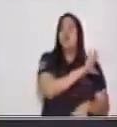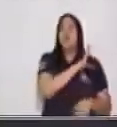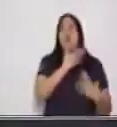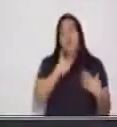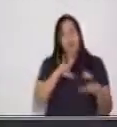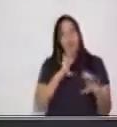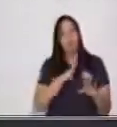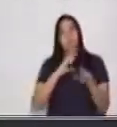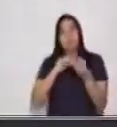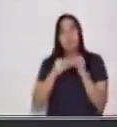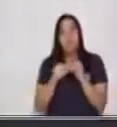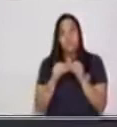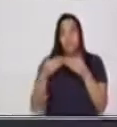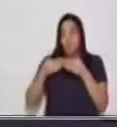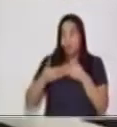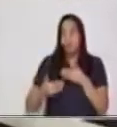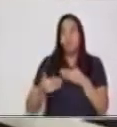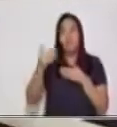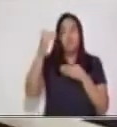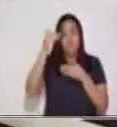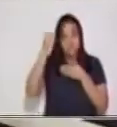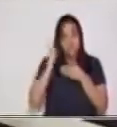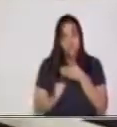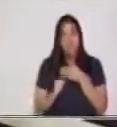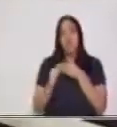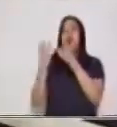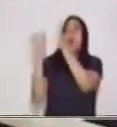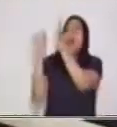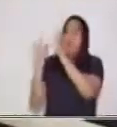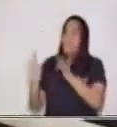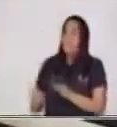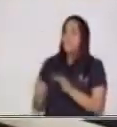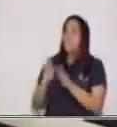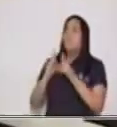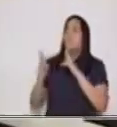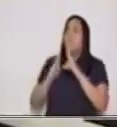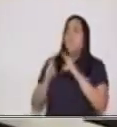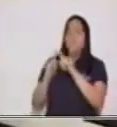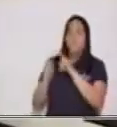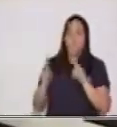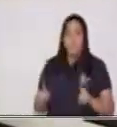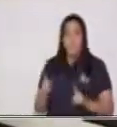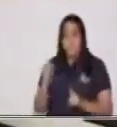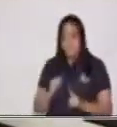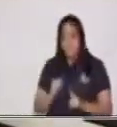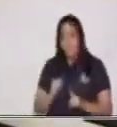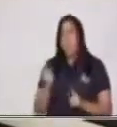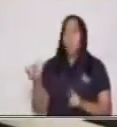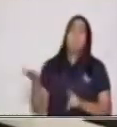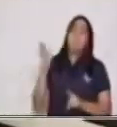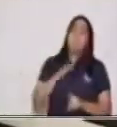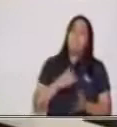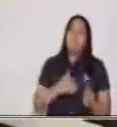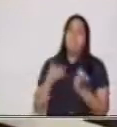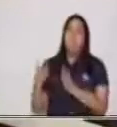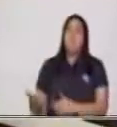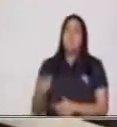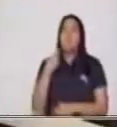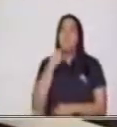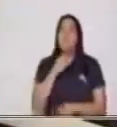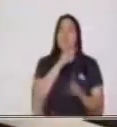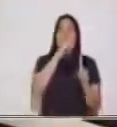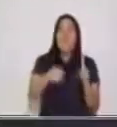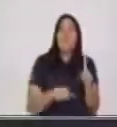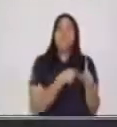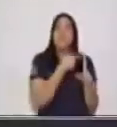enteros consecutivos. Y esta es la forma en la que los relacionamos. Luego, nos dice la suma